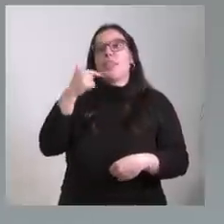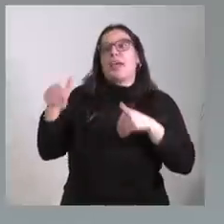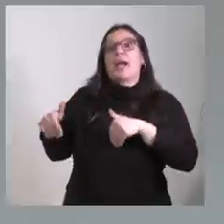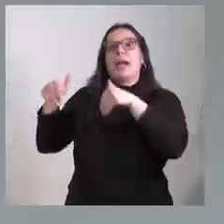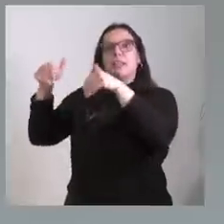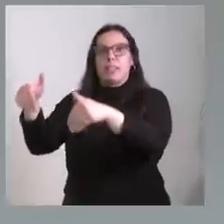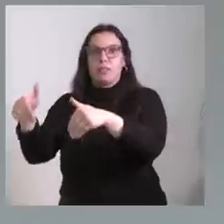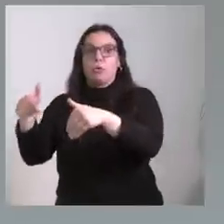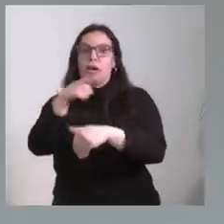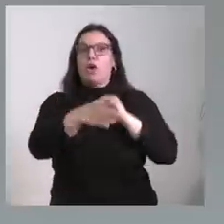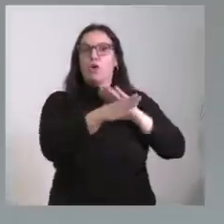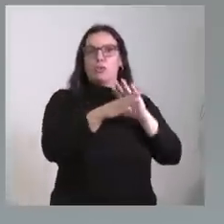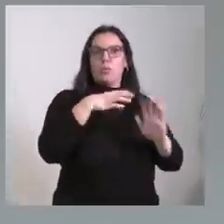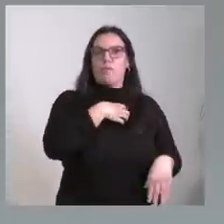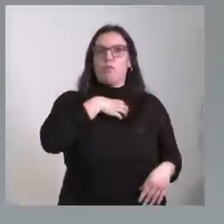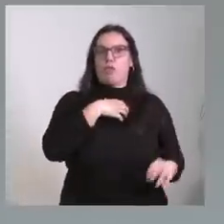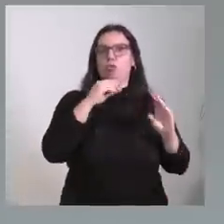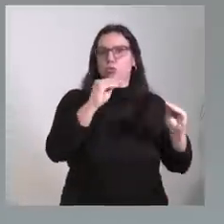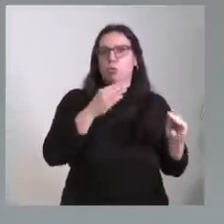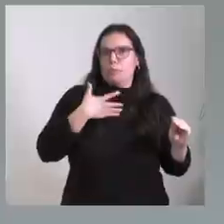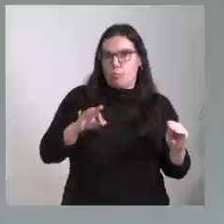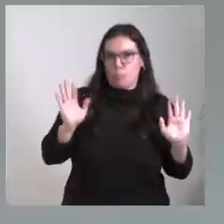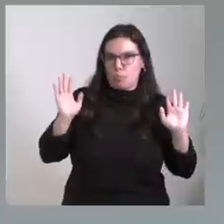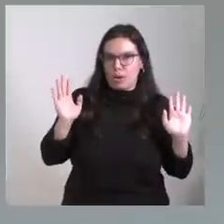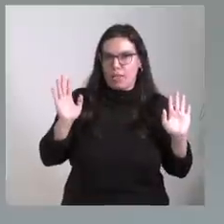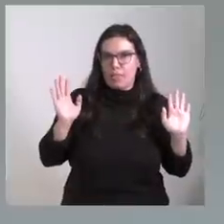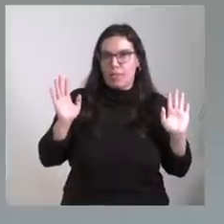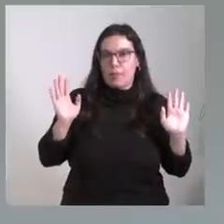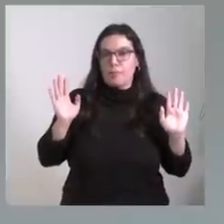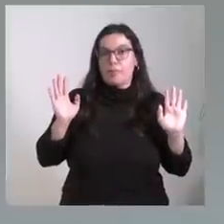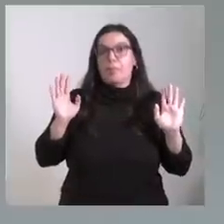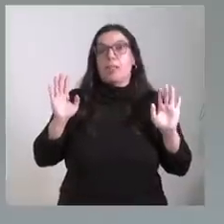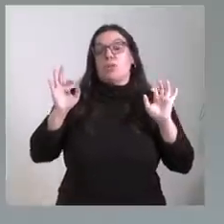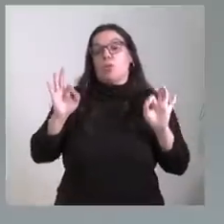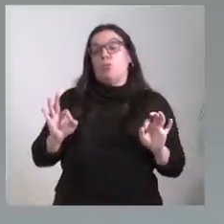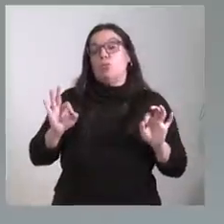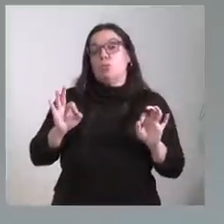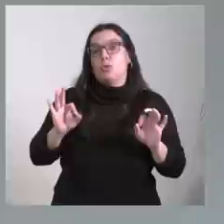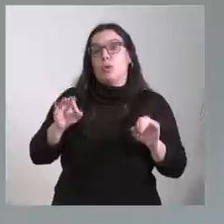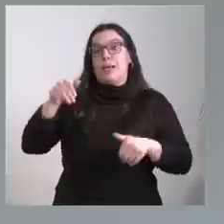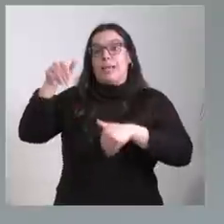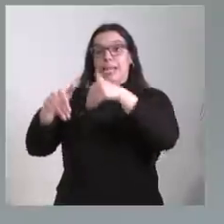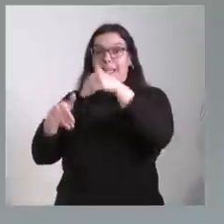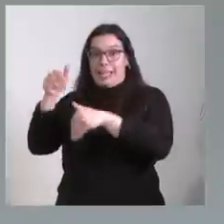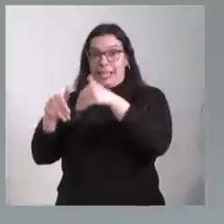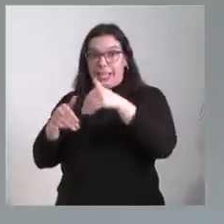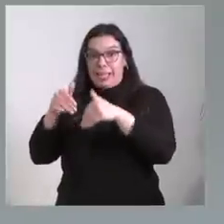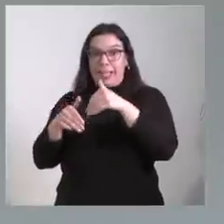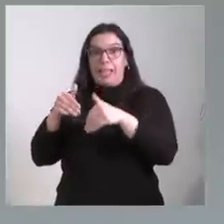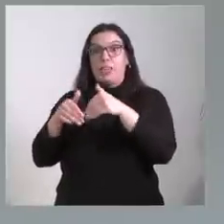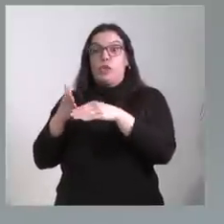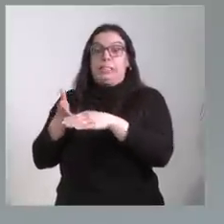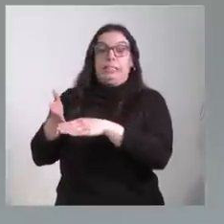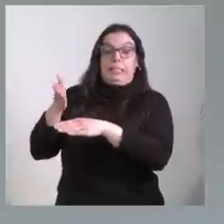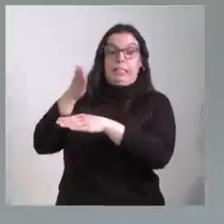con que una persona desempeñe otras tareas distintas y lógicamente será en el período previo a que se produzcan estas incompatibilidades cuando